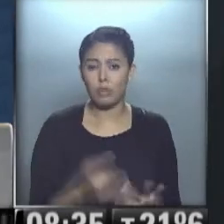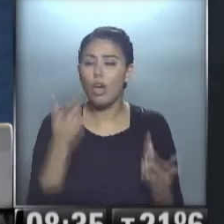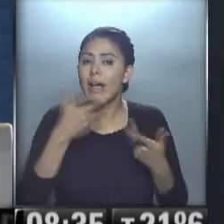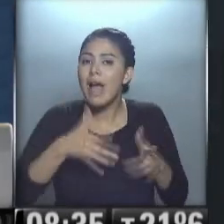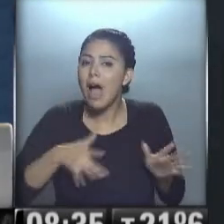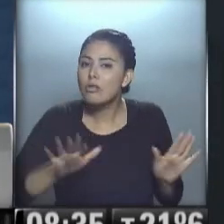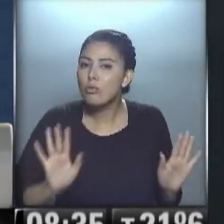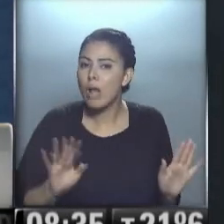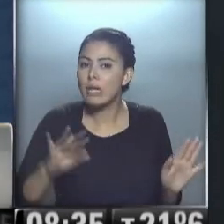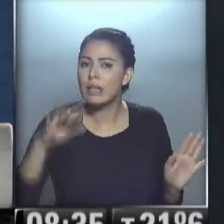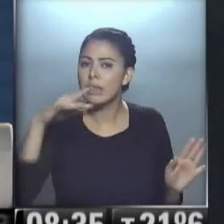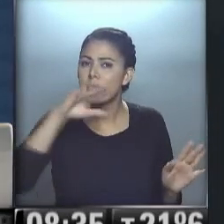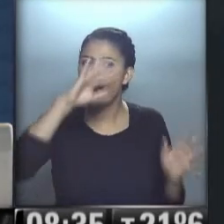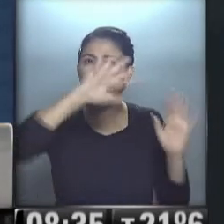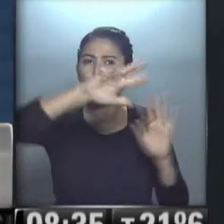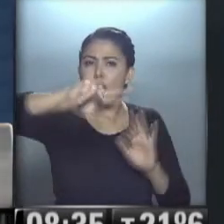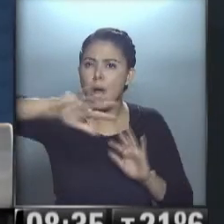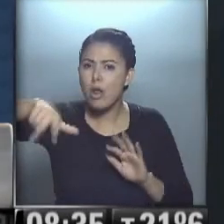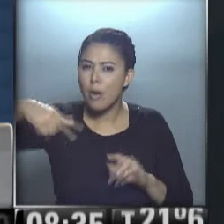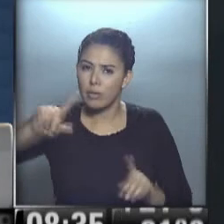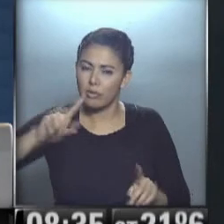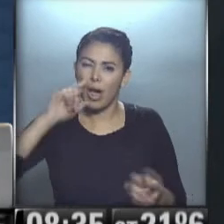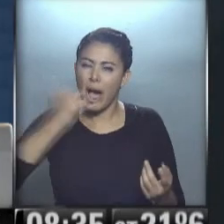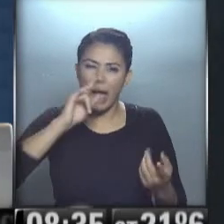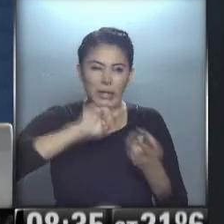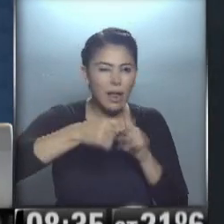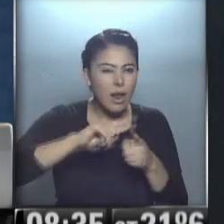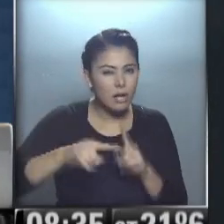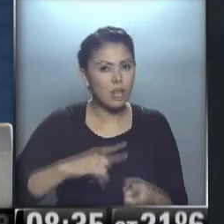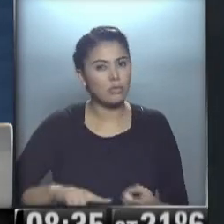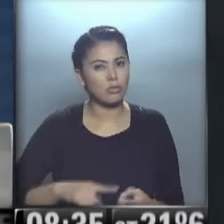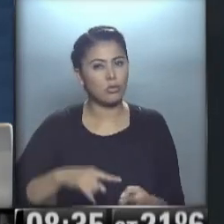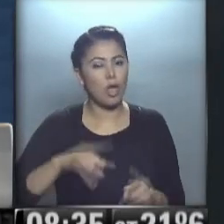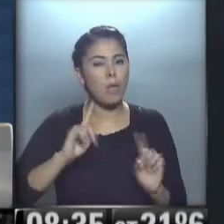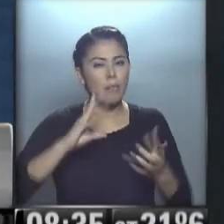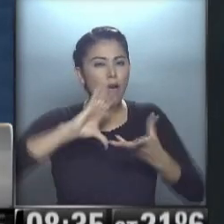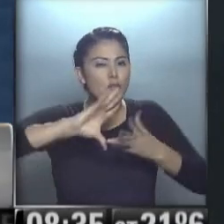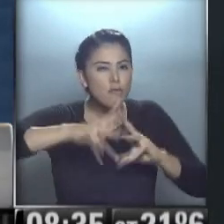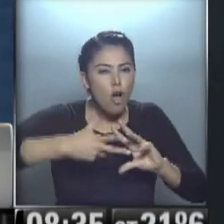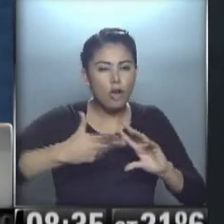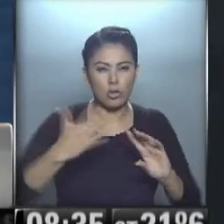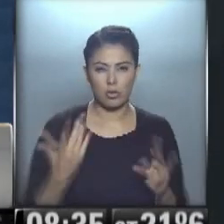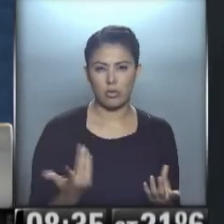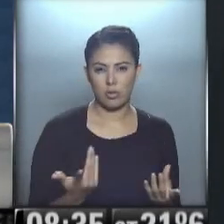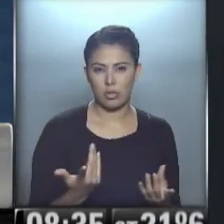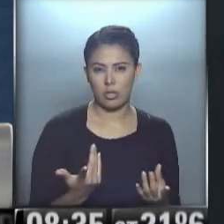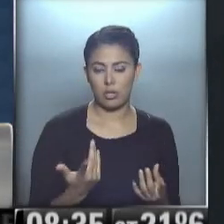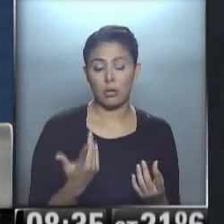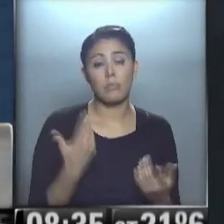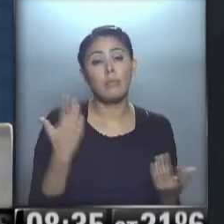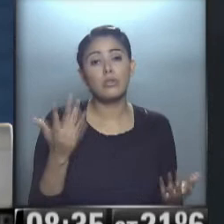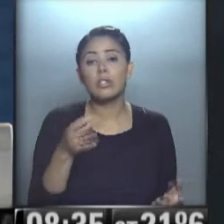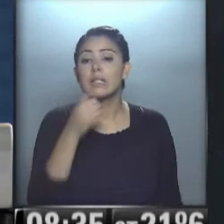casualidad. Hay una concatenación y rigurosidad sistemática de determinado tipo de hechos que mediante